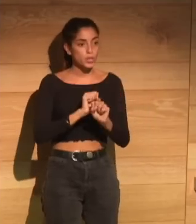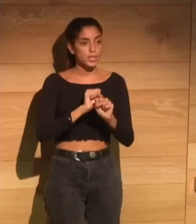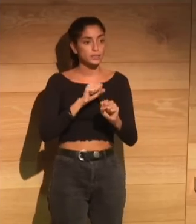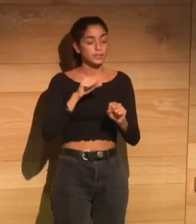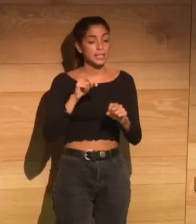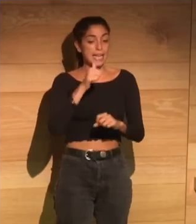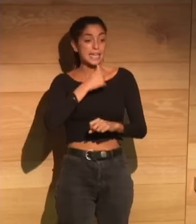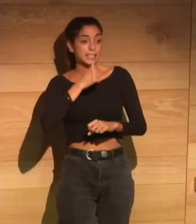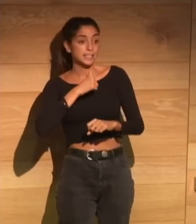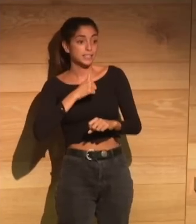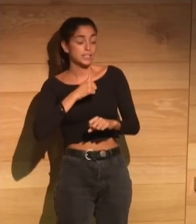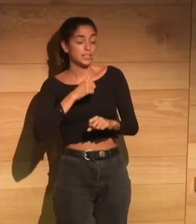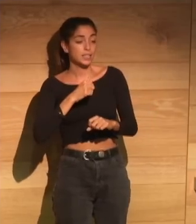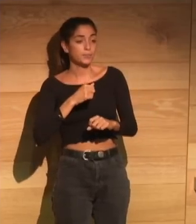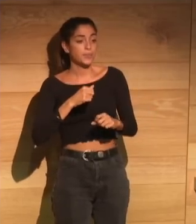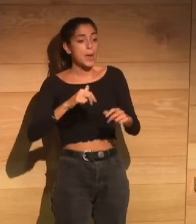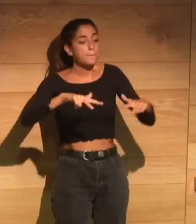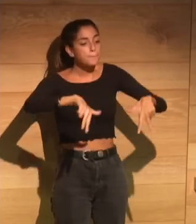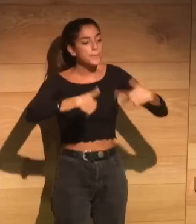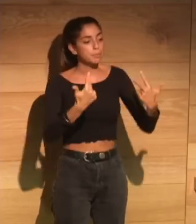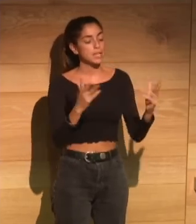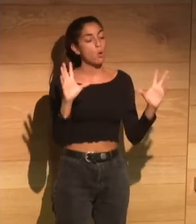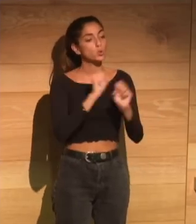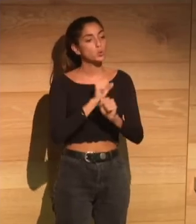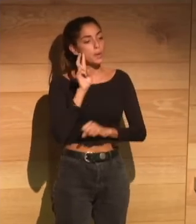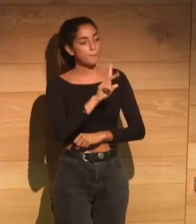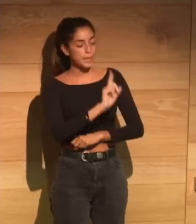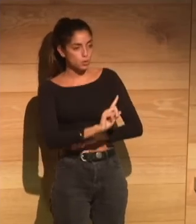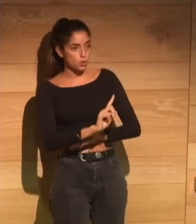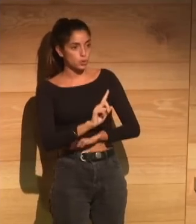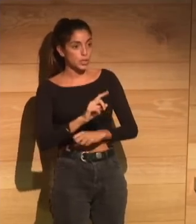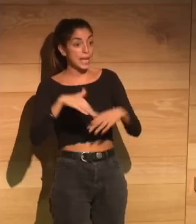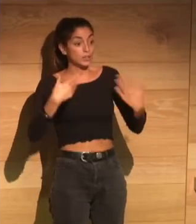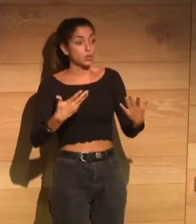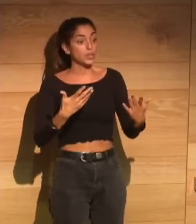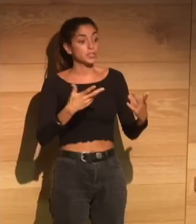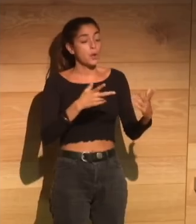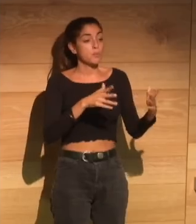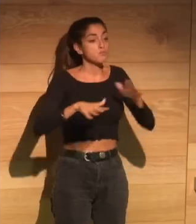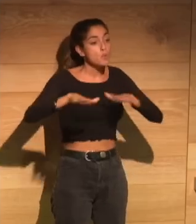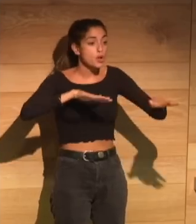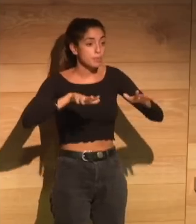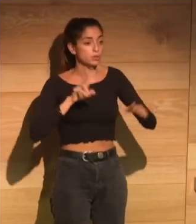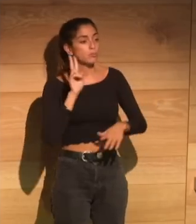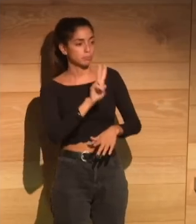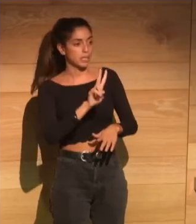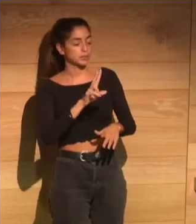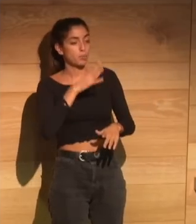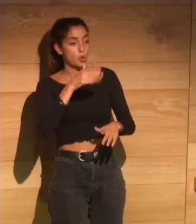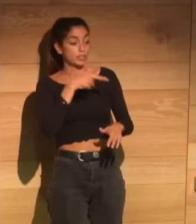te permitiría no ver esa oscuridad y recrear una sensación de movimiento si es que esas fotos son las diferentes fases de un, claro,